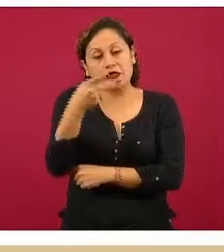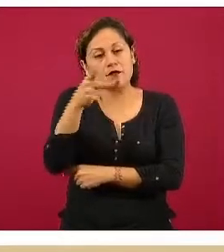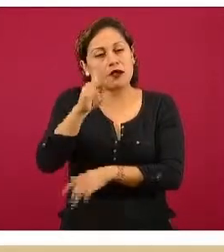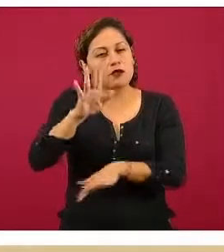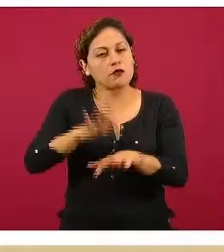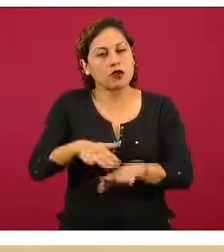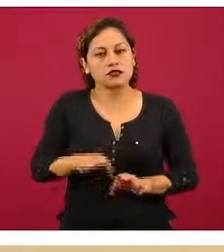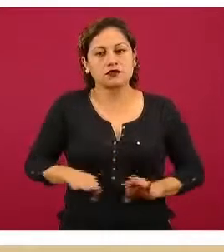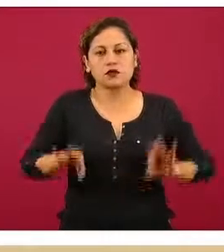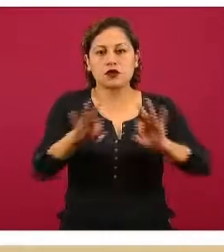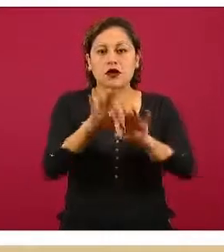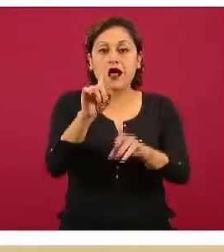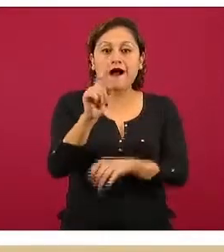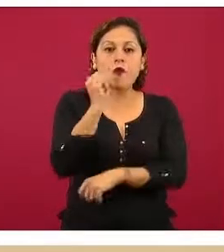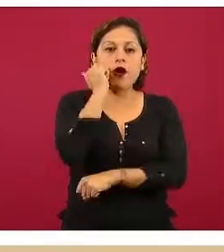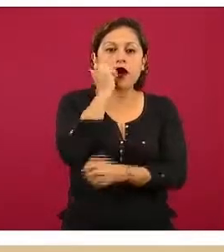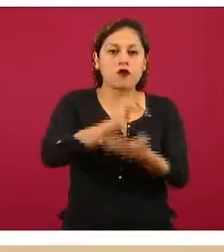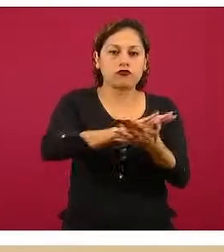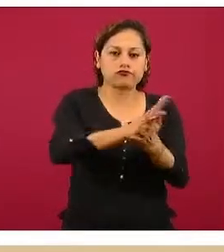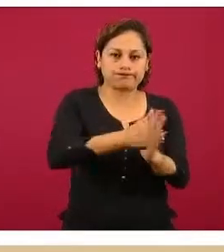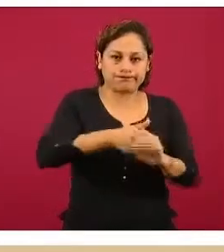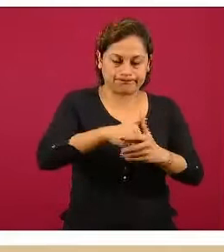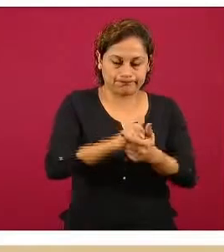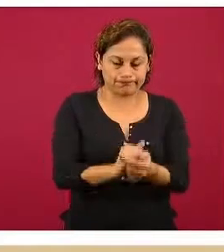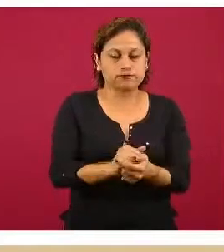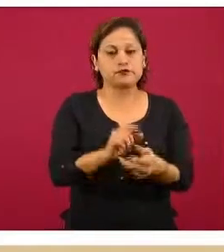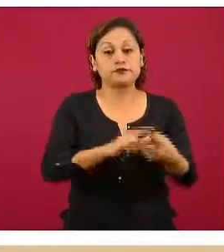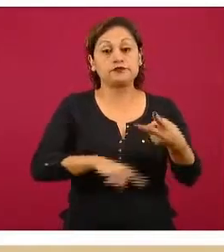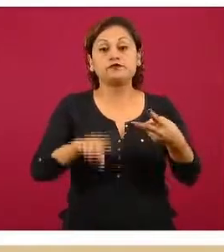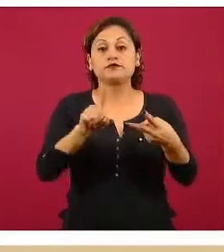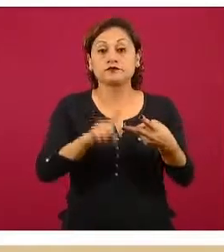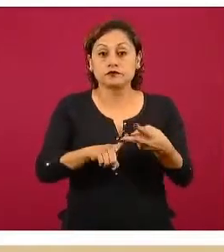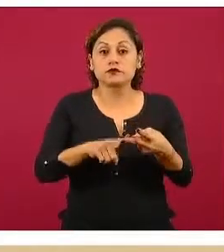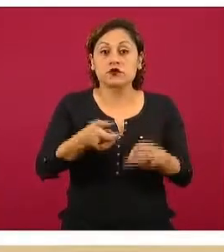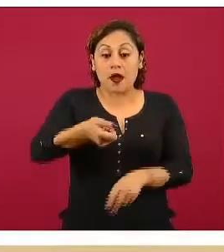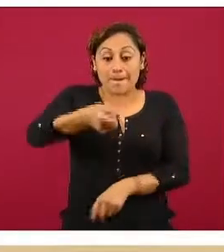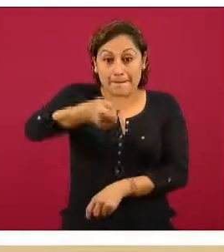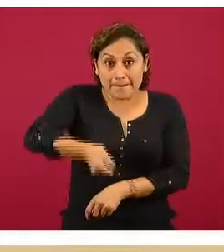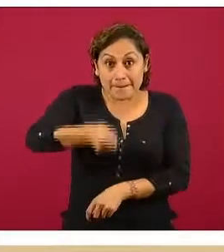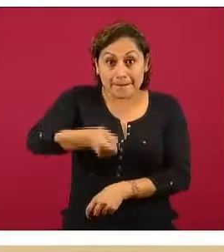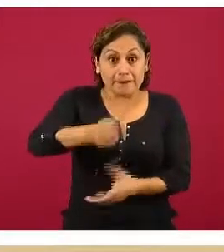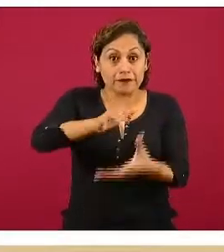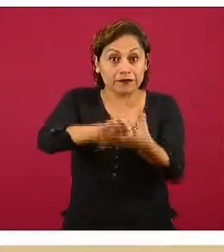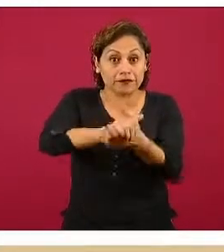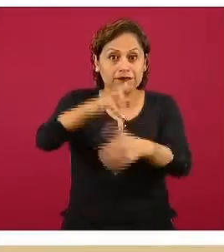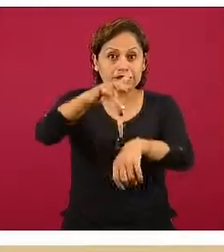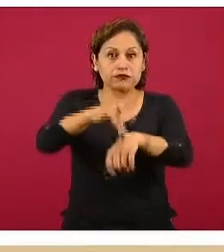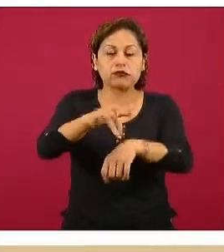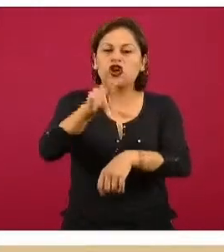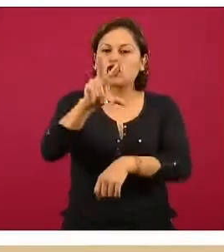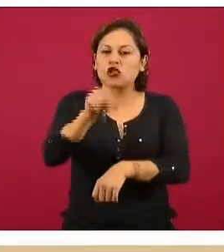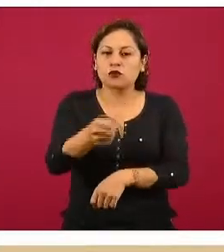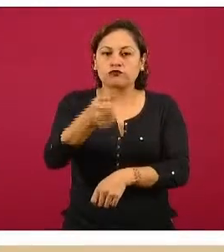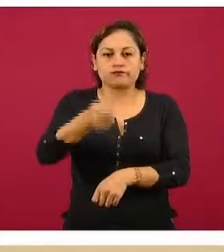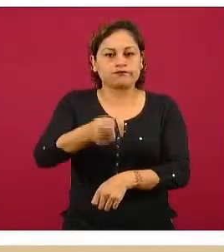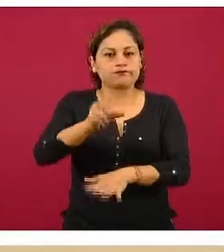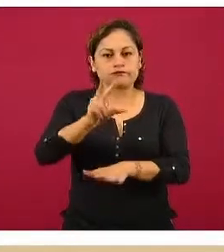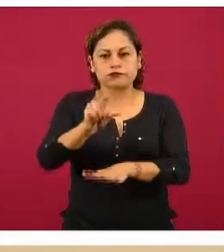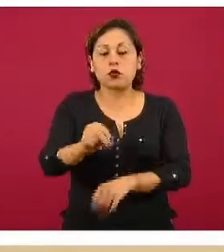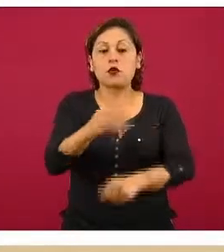el lavado de manos. Evitar saludar de mano, evitar saludar de beso o evitar dar